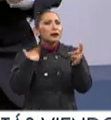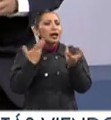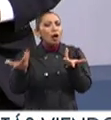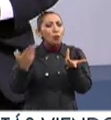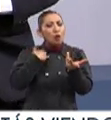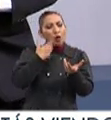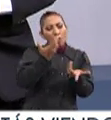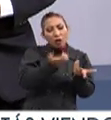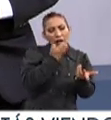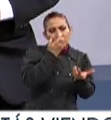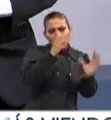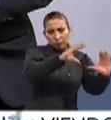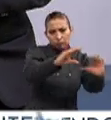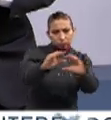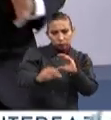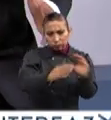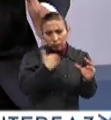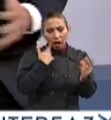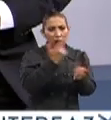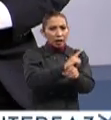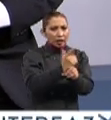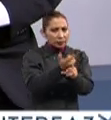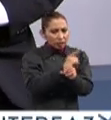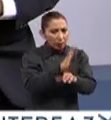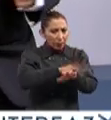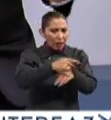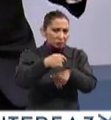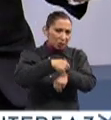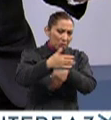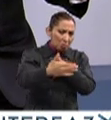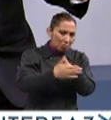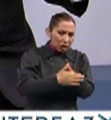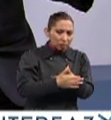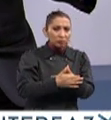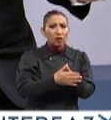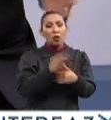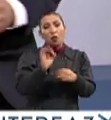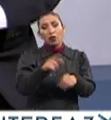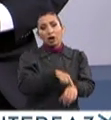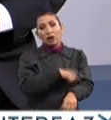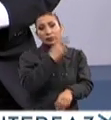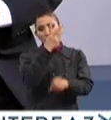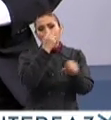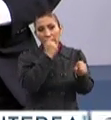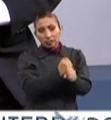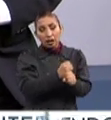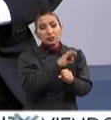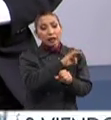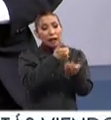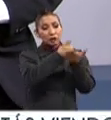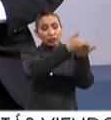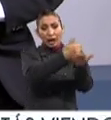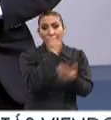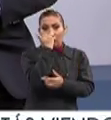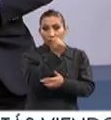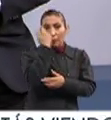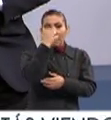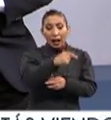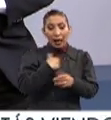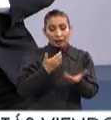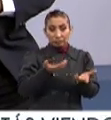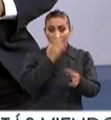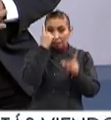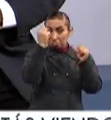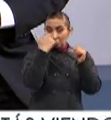recursos académicos que ofrecen a los jóvenes, carreras más cortas que van a lo mejor que duran 3 años y que permiten a los jóvenes salir no